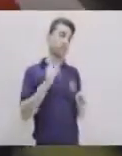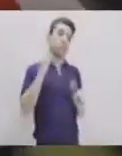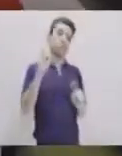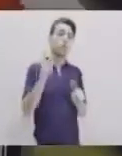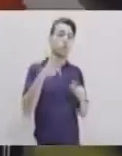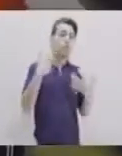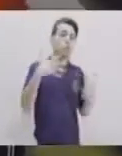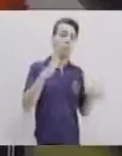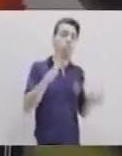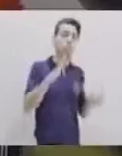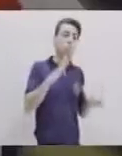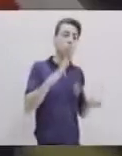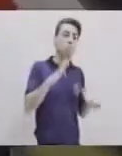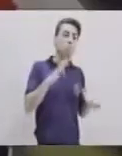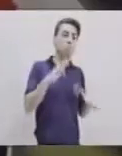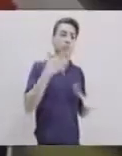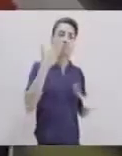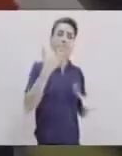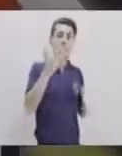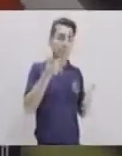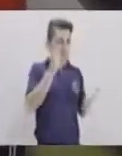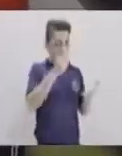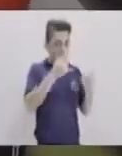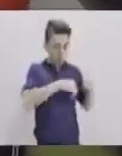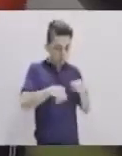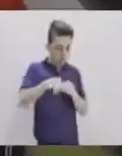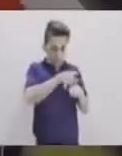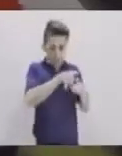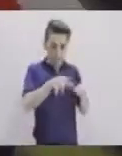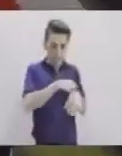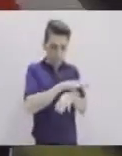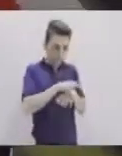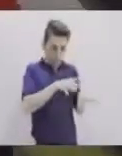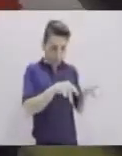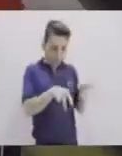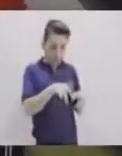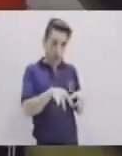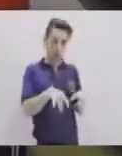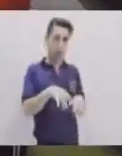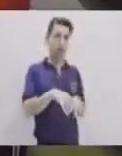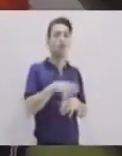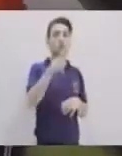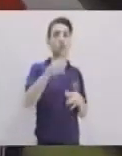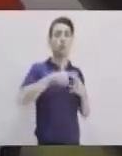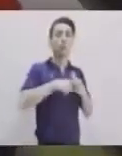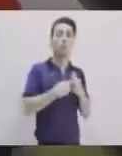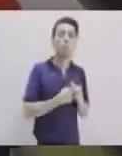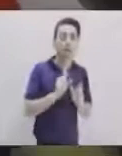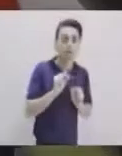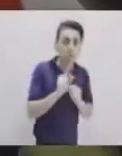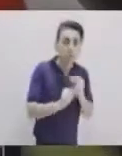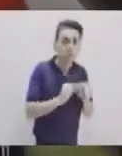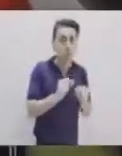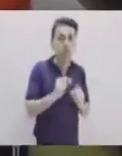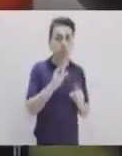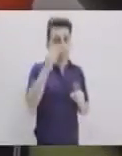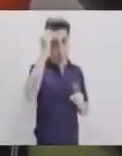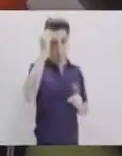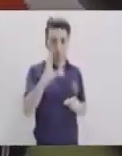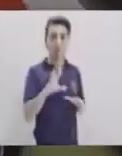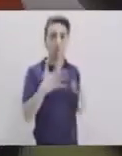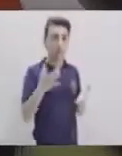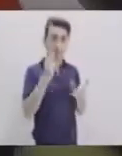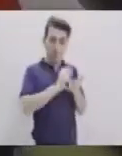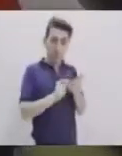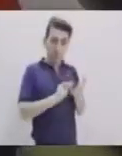más viable y mucho más rápida, ¿no? O sea, para los que comienzan o tienen la destreza